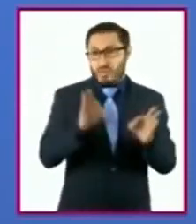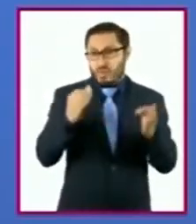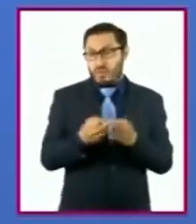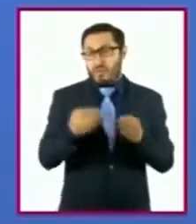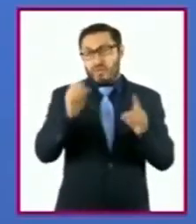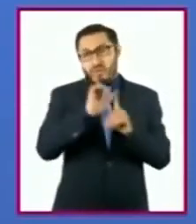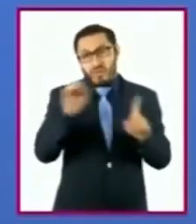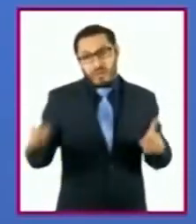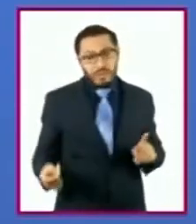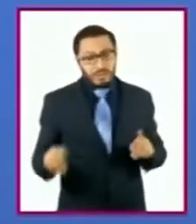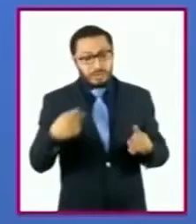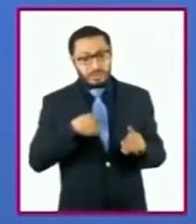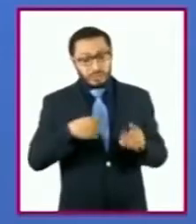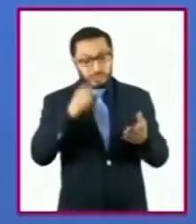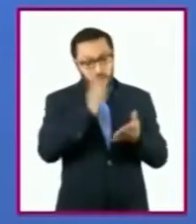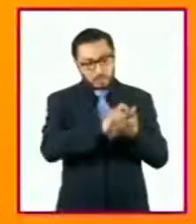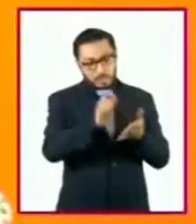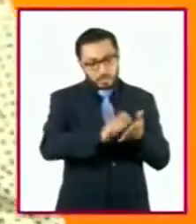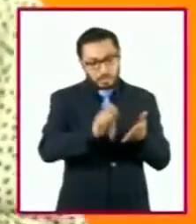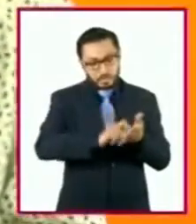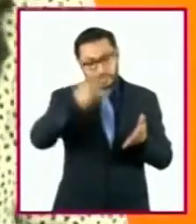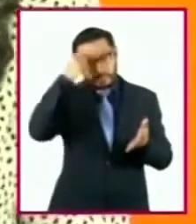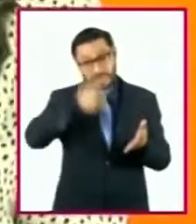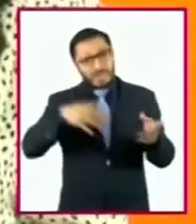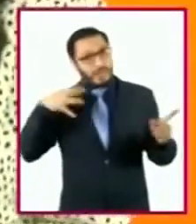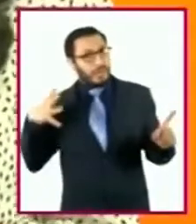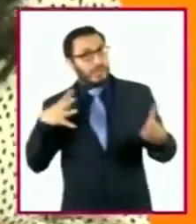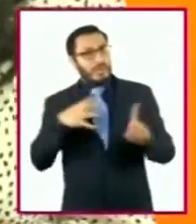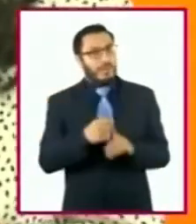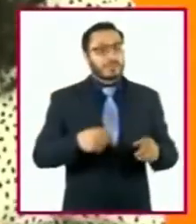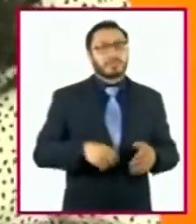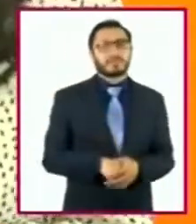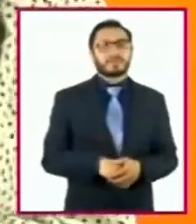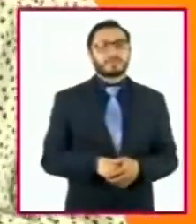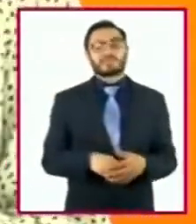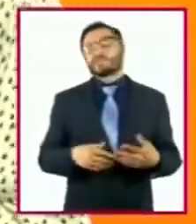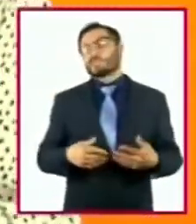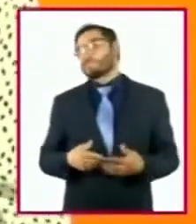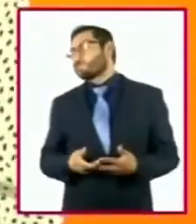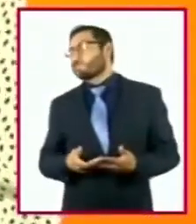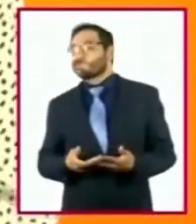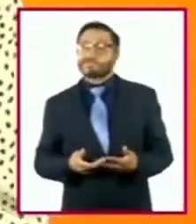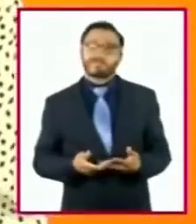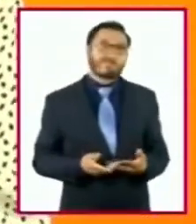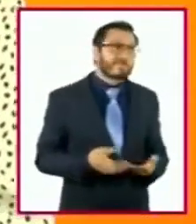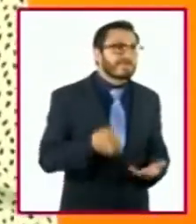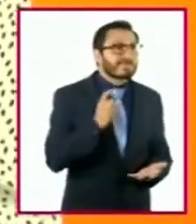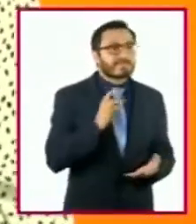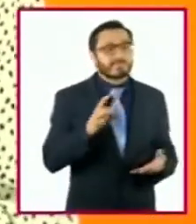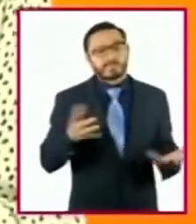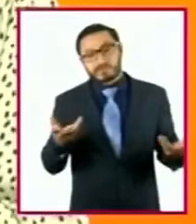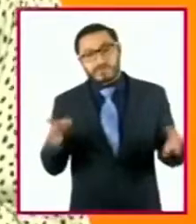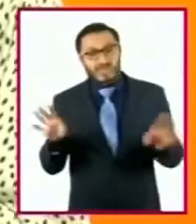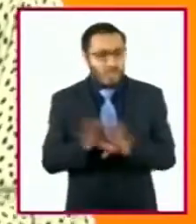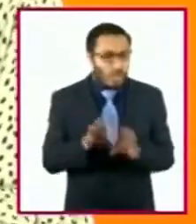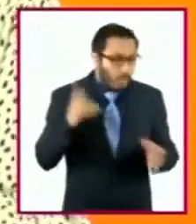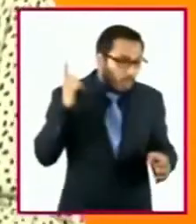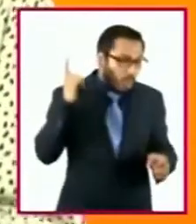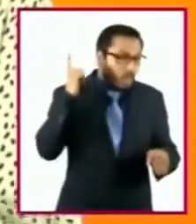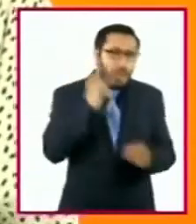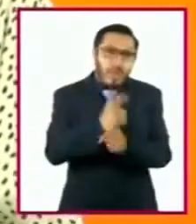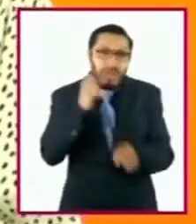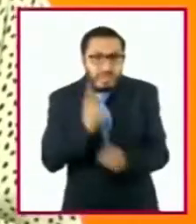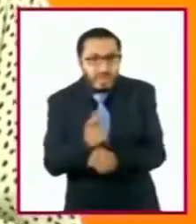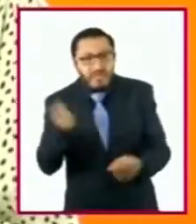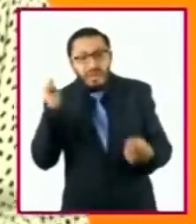para desarrollar esas capacidades? Bueno, las estrategias de verdad son identificar con